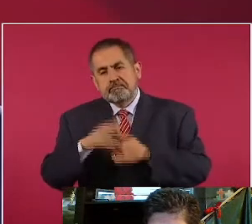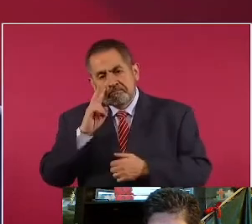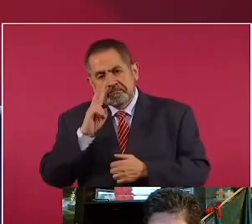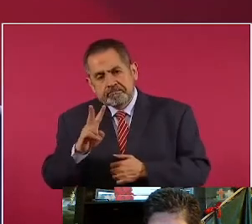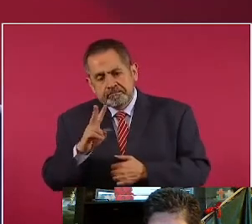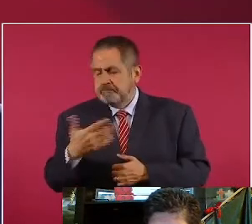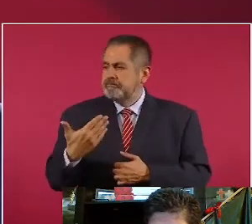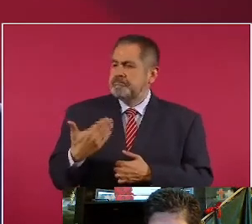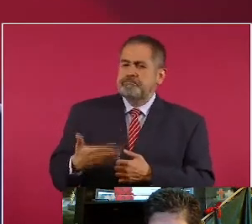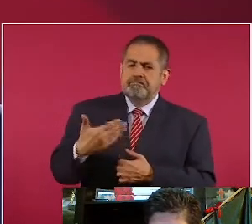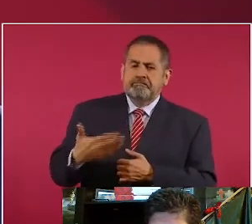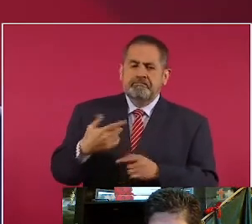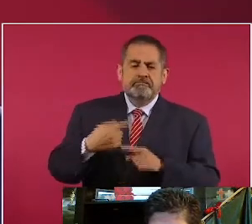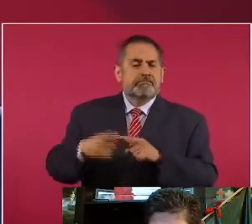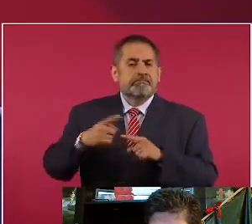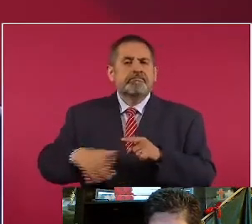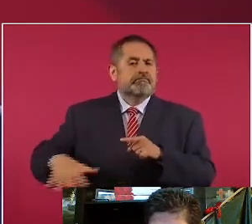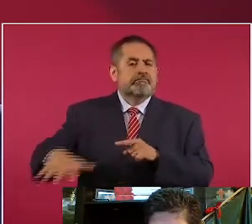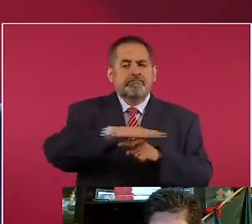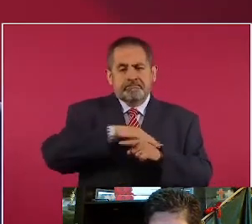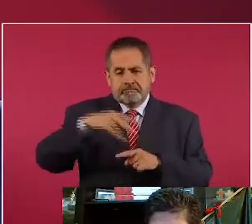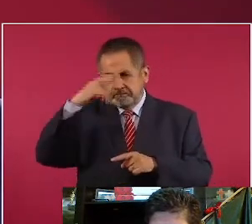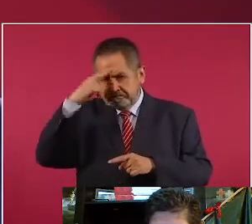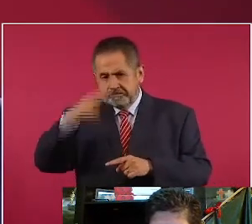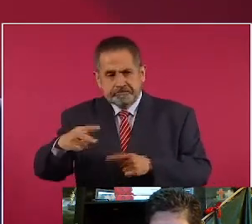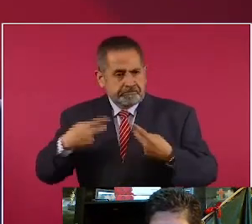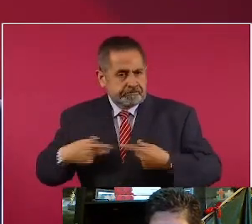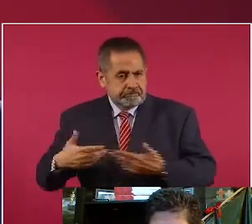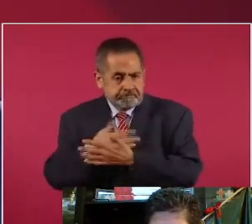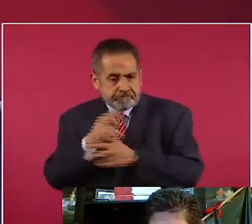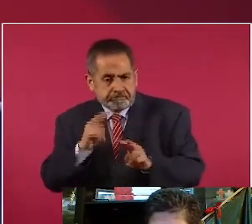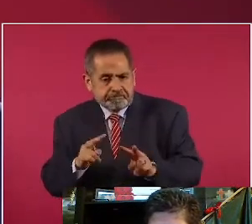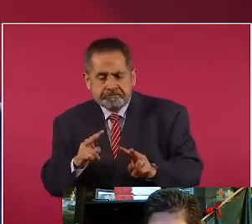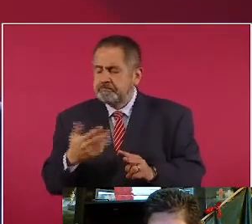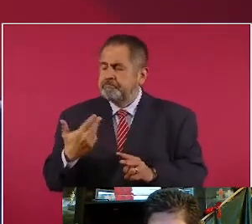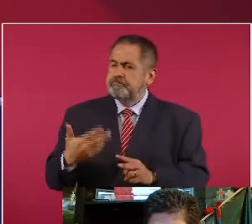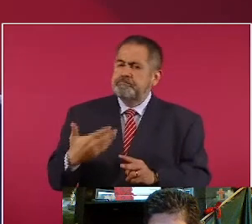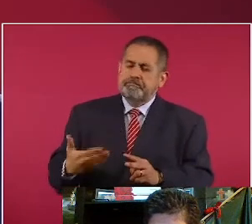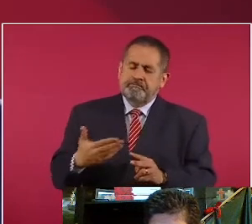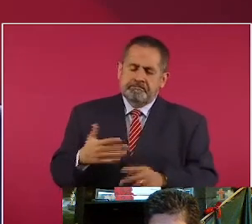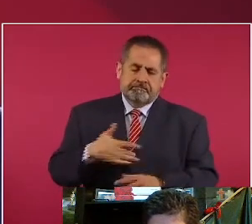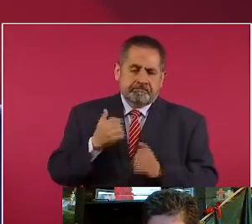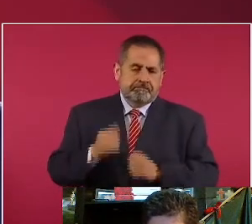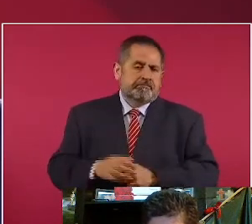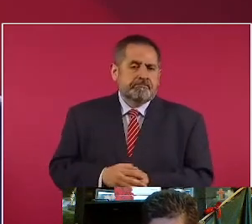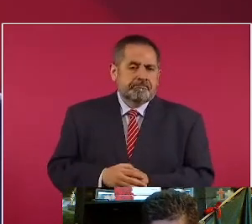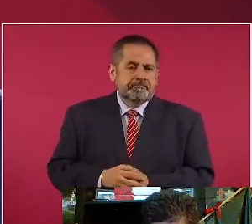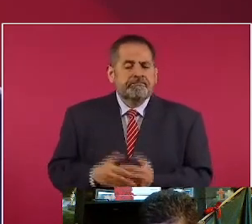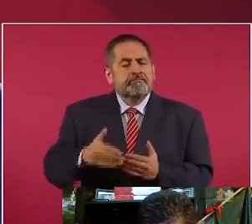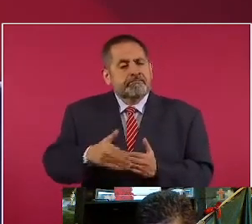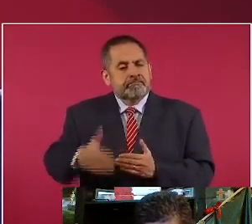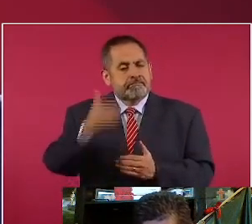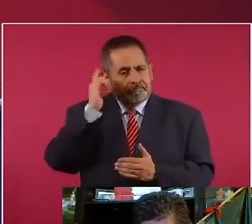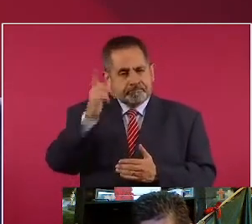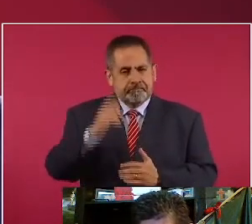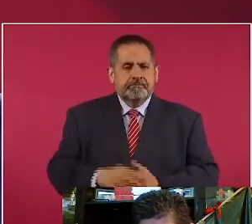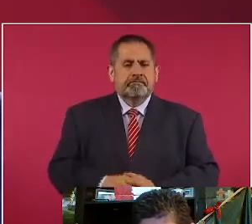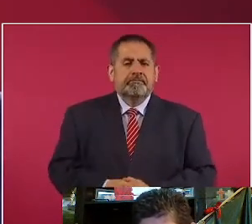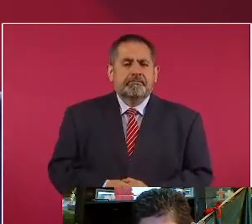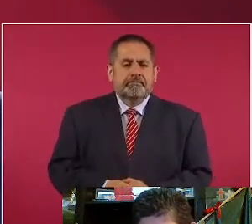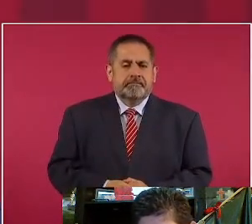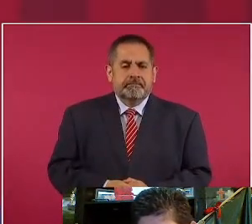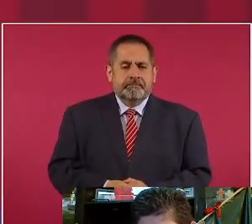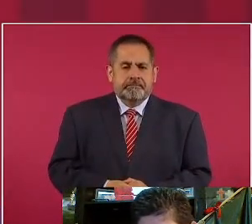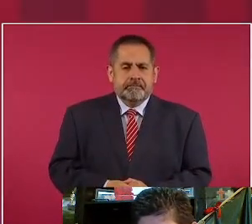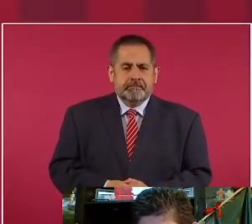bien los mexicanos y adelante. Yo quiero